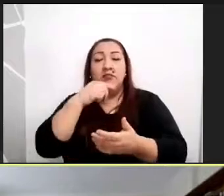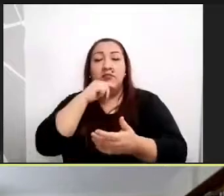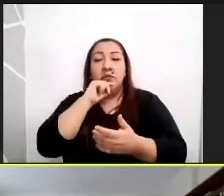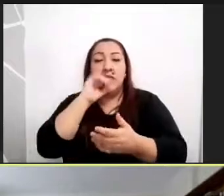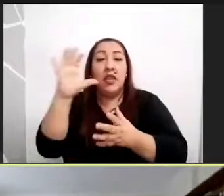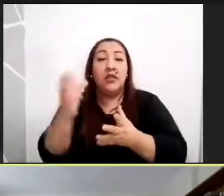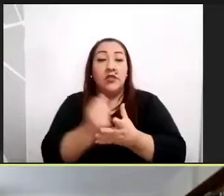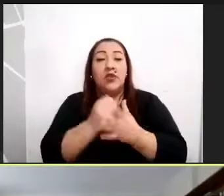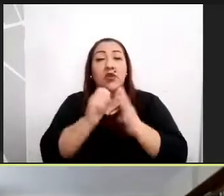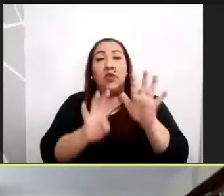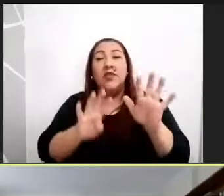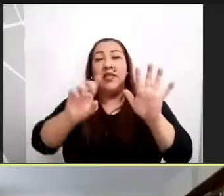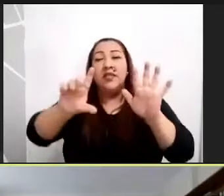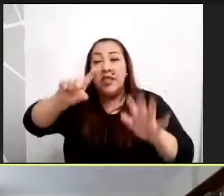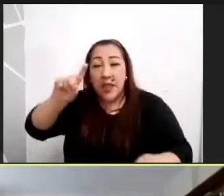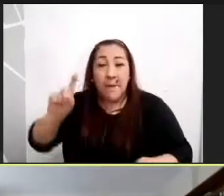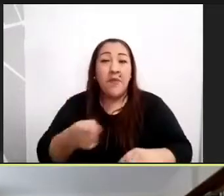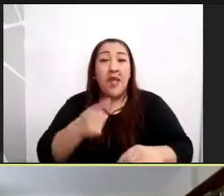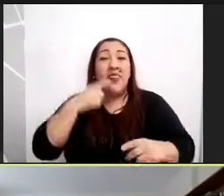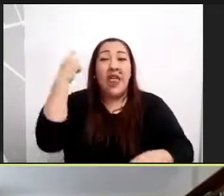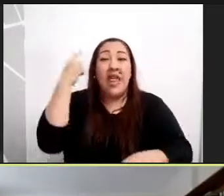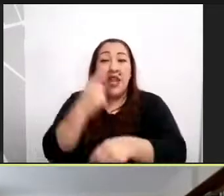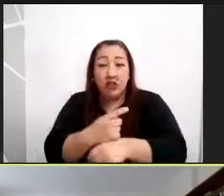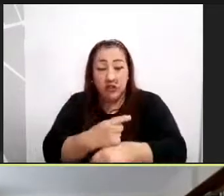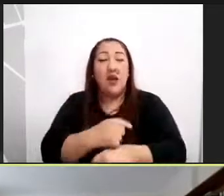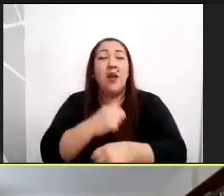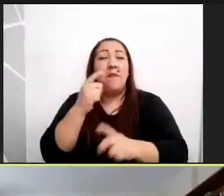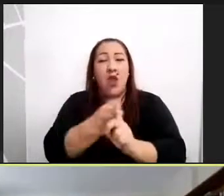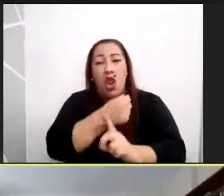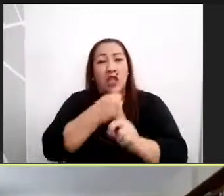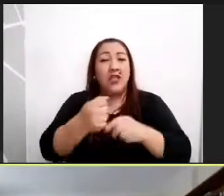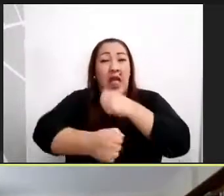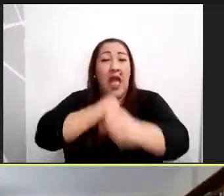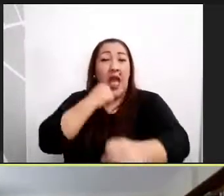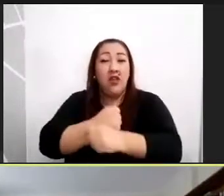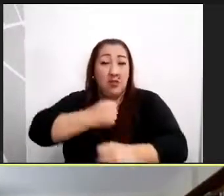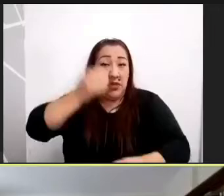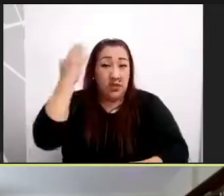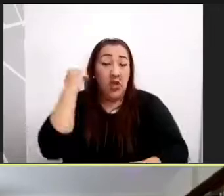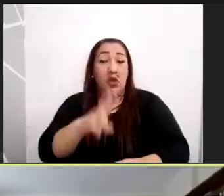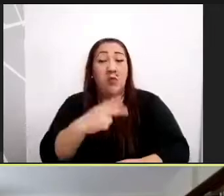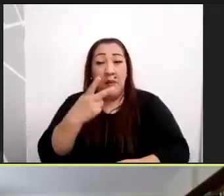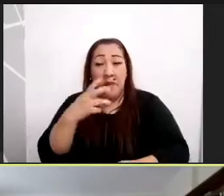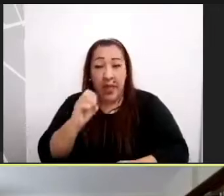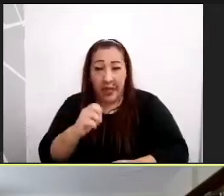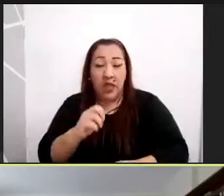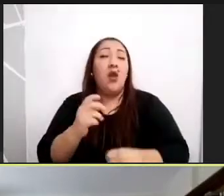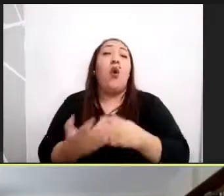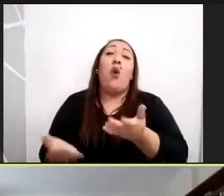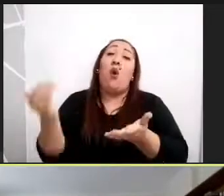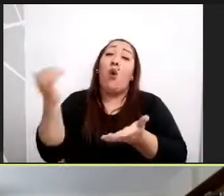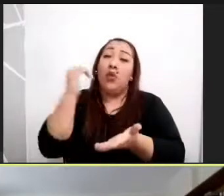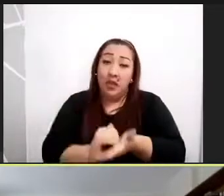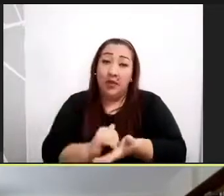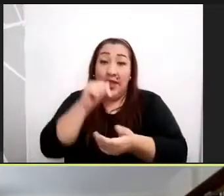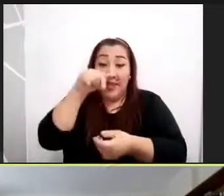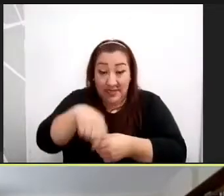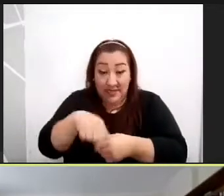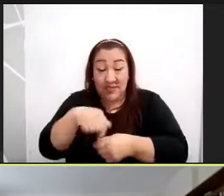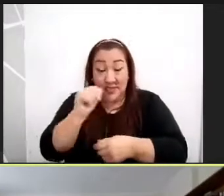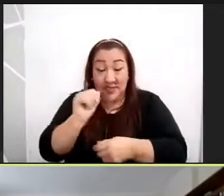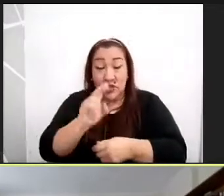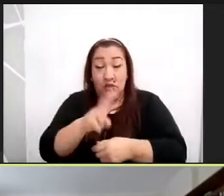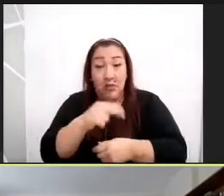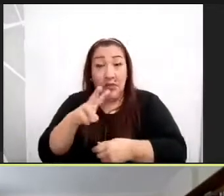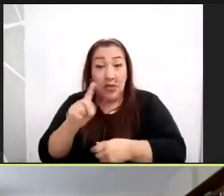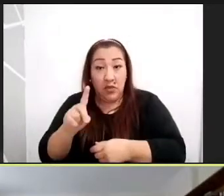más de 97,000 denuncias de violencia el año pasado, 2020. Y nuevamente, en lo que va de este segundo año en